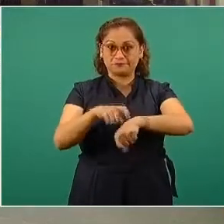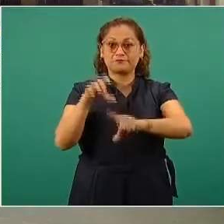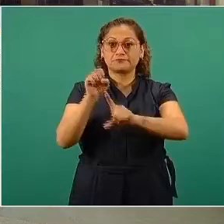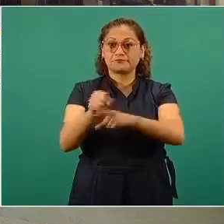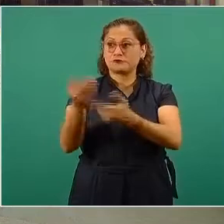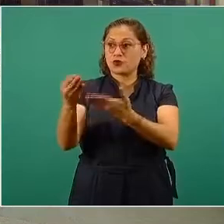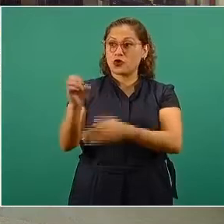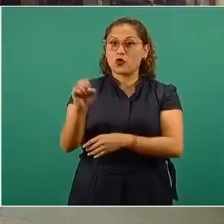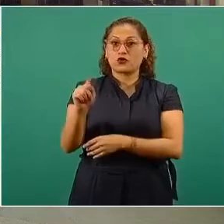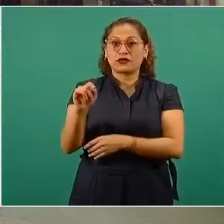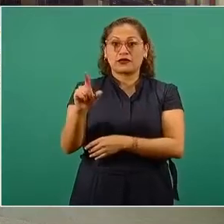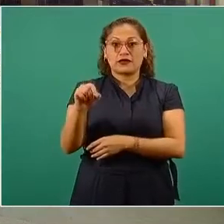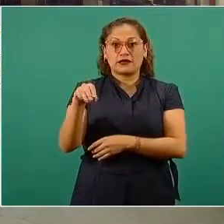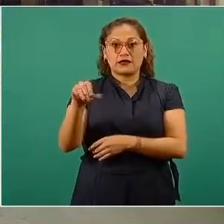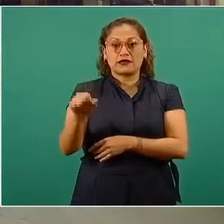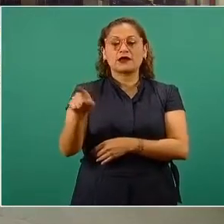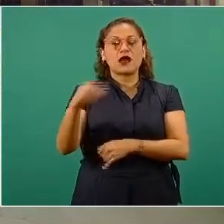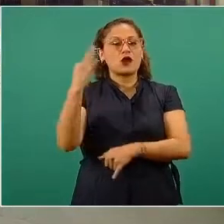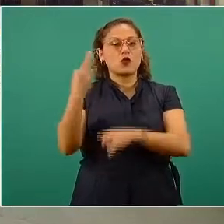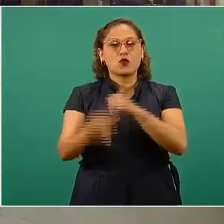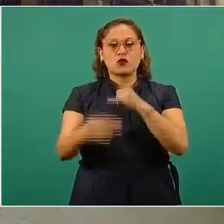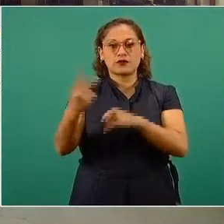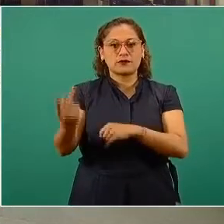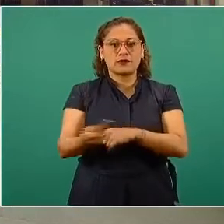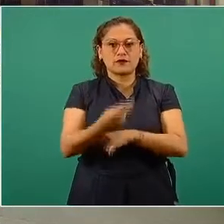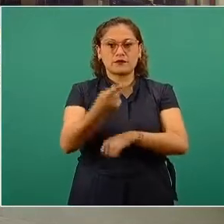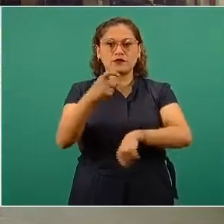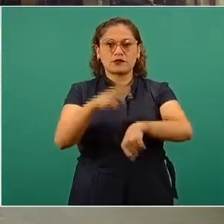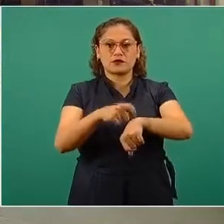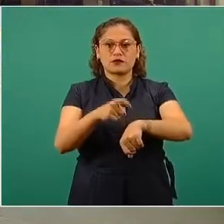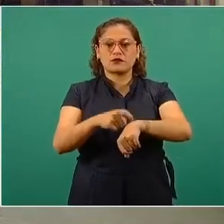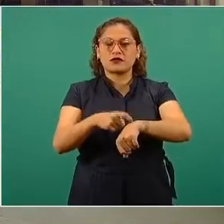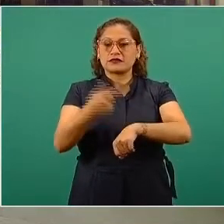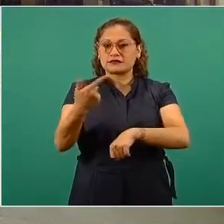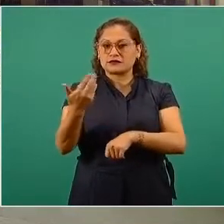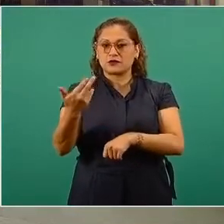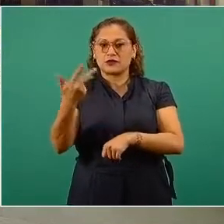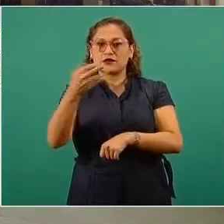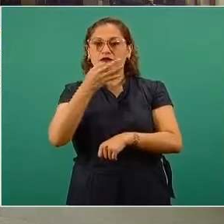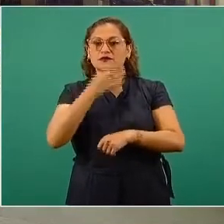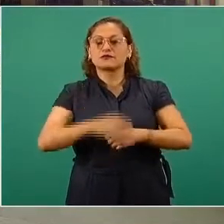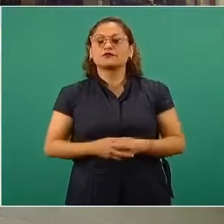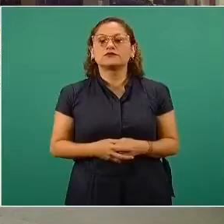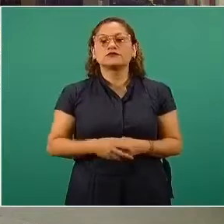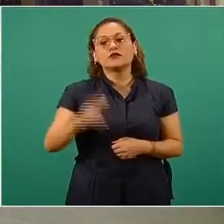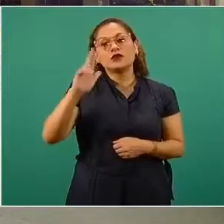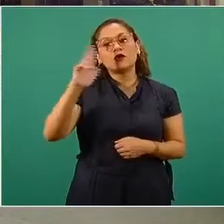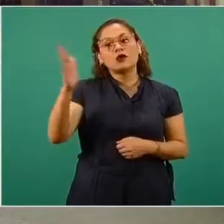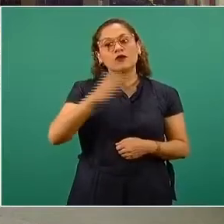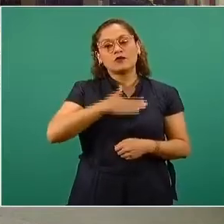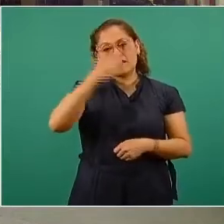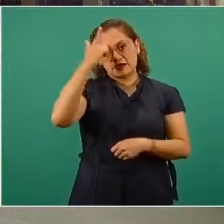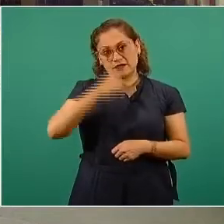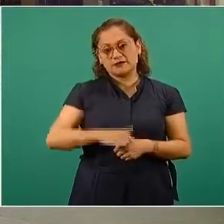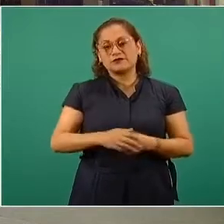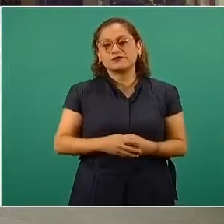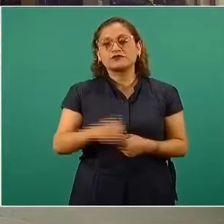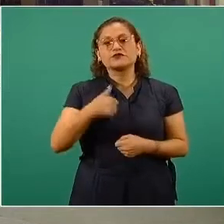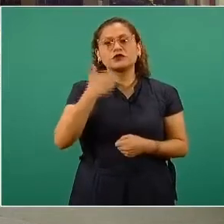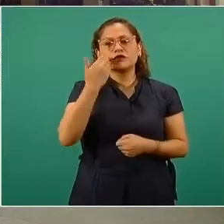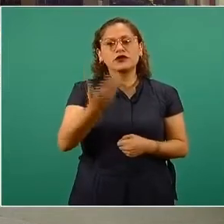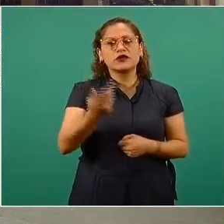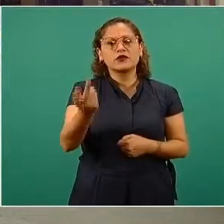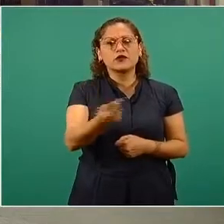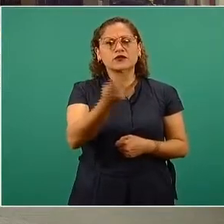Otilia Carvajal, para una pregunta breve. Son las 19:58. Buenas noches, Otilia Carvajal de La Razón. Preguntarle sobre las